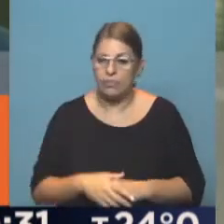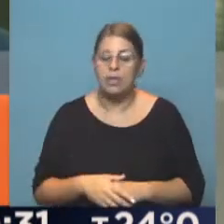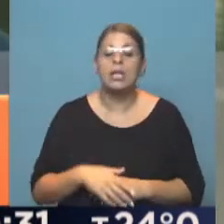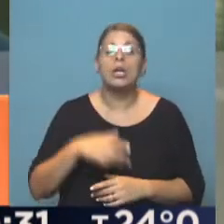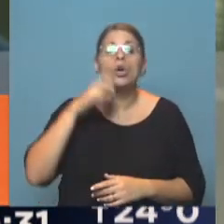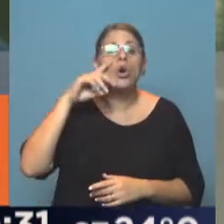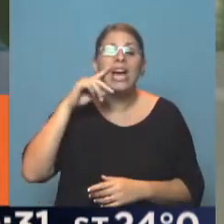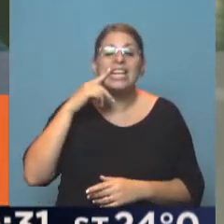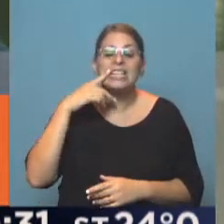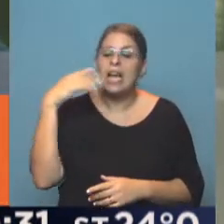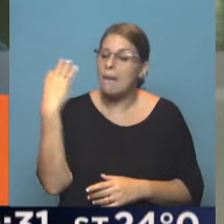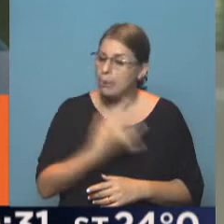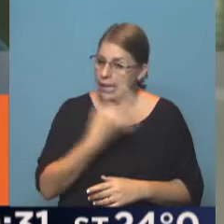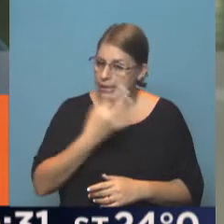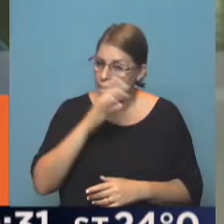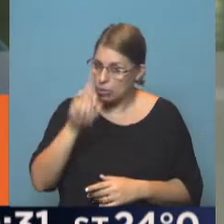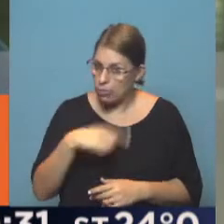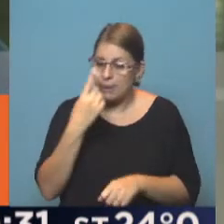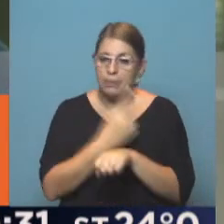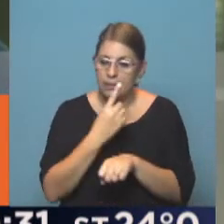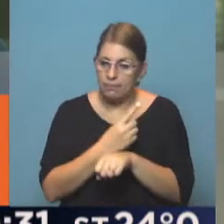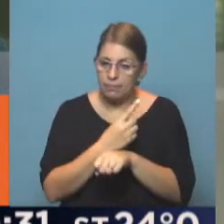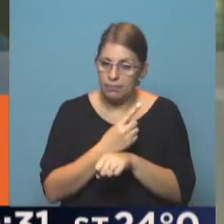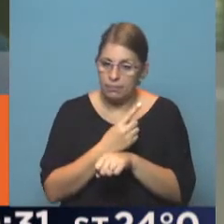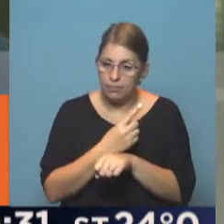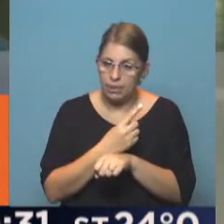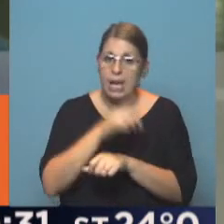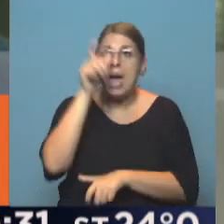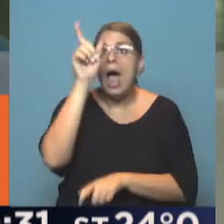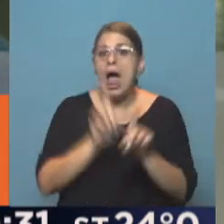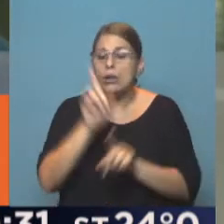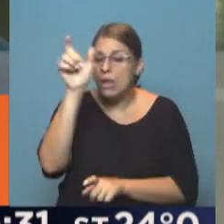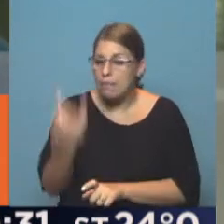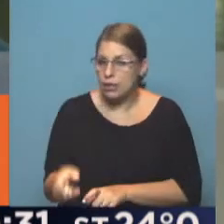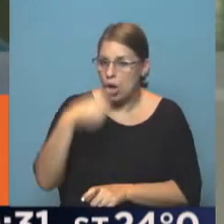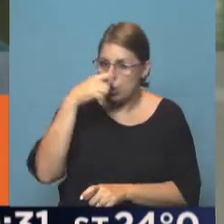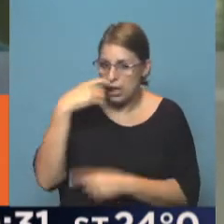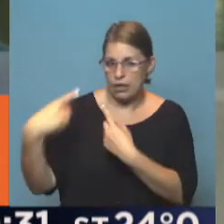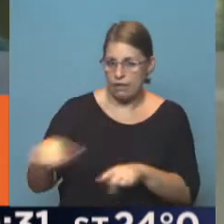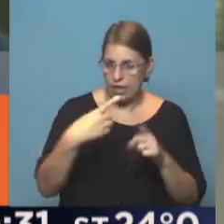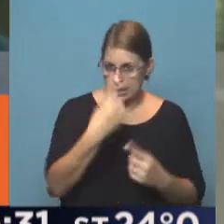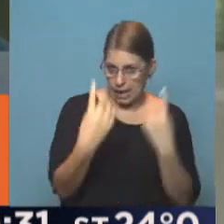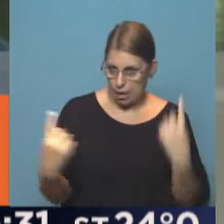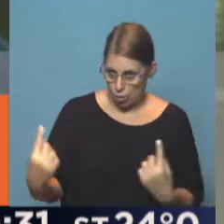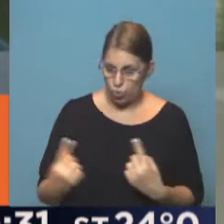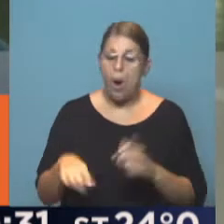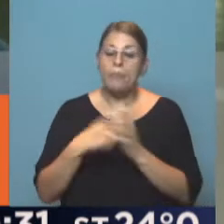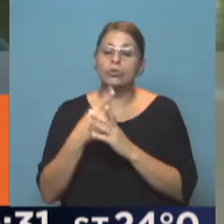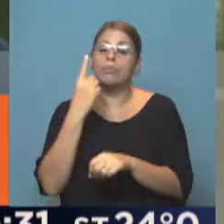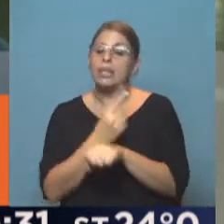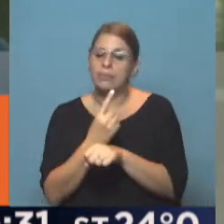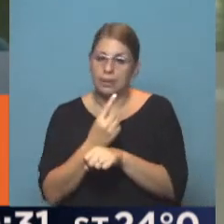particular primero que hay determinados consumidores y es bien diferente como consumen cada uno pero en principio